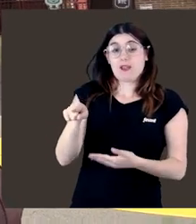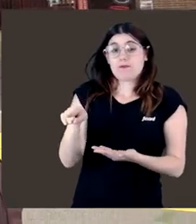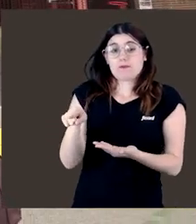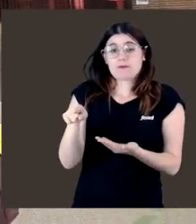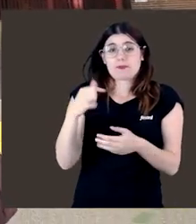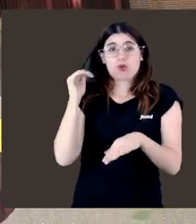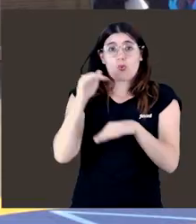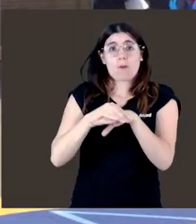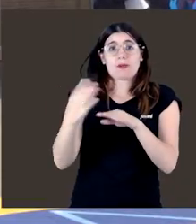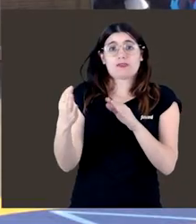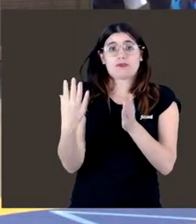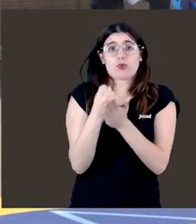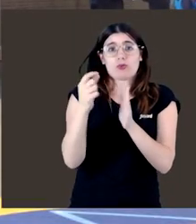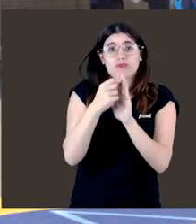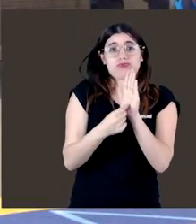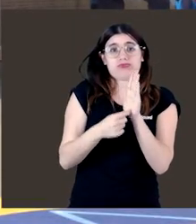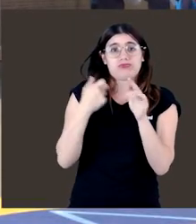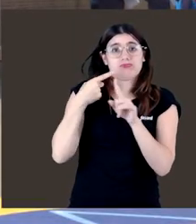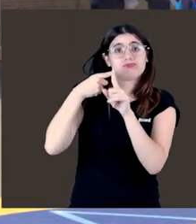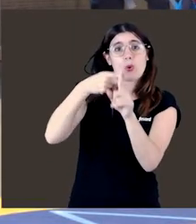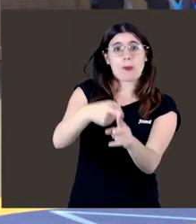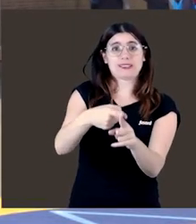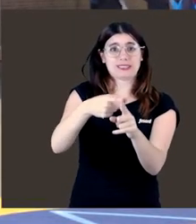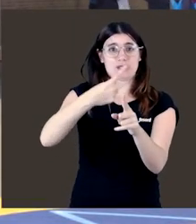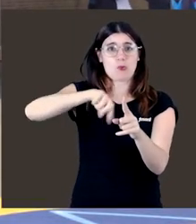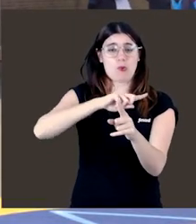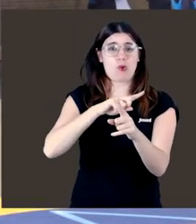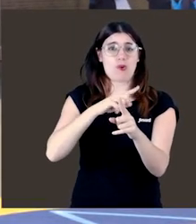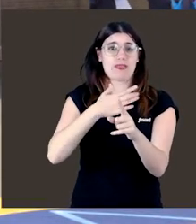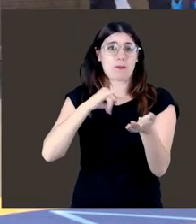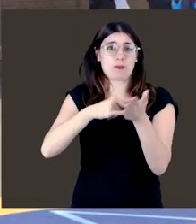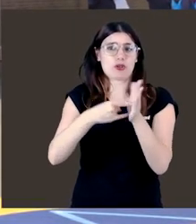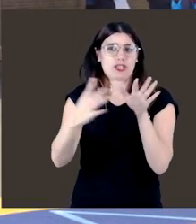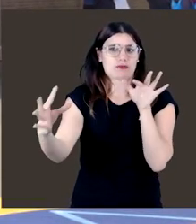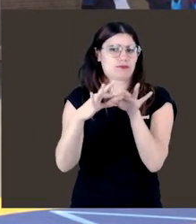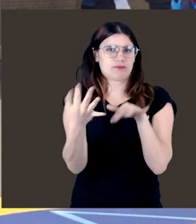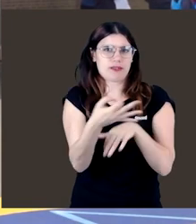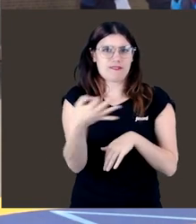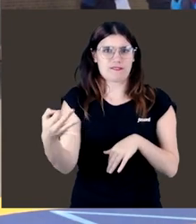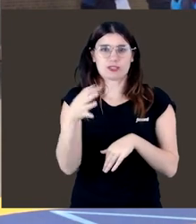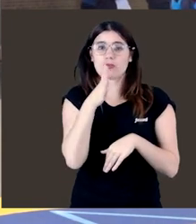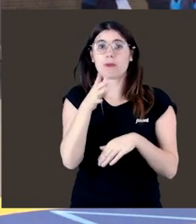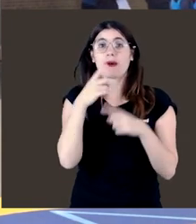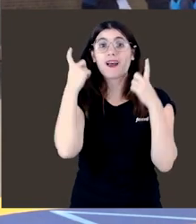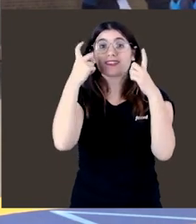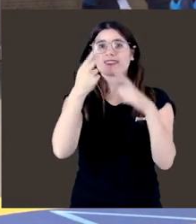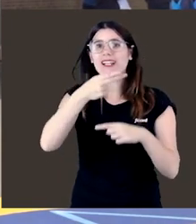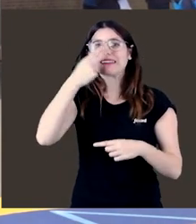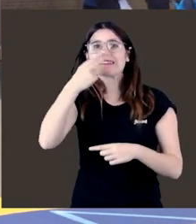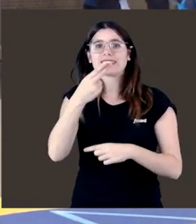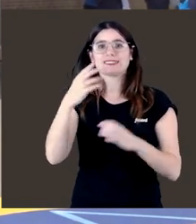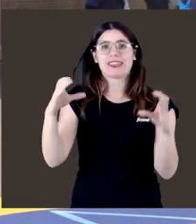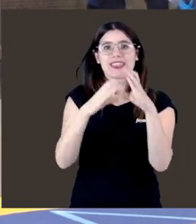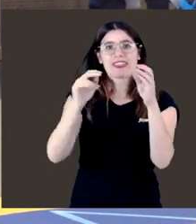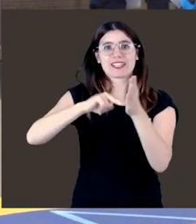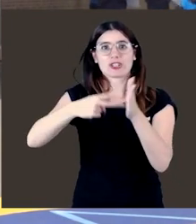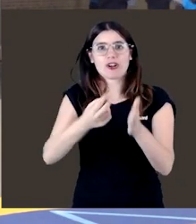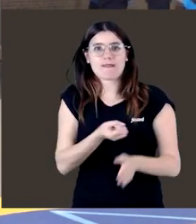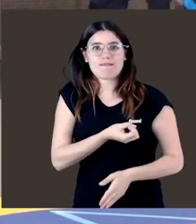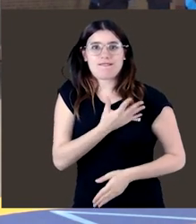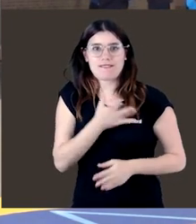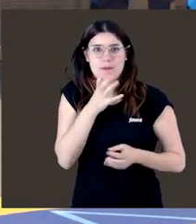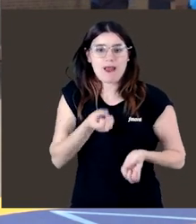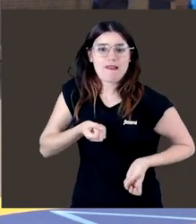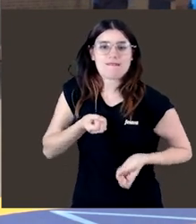con esa gran misión de este proyecto, es el despertar interés por la ciencia y tecnología porque ella